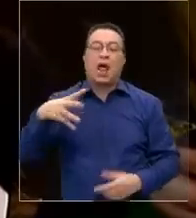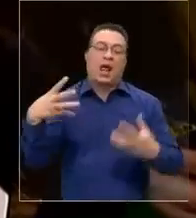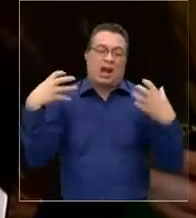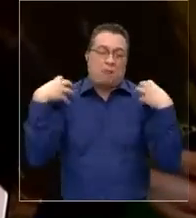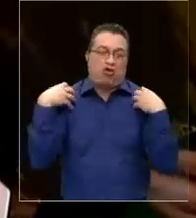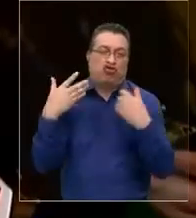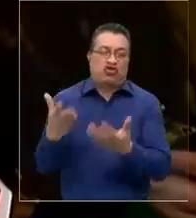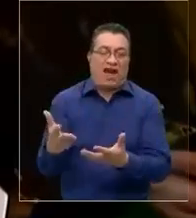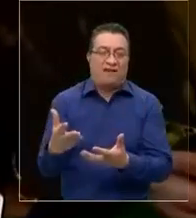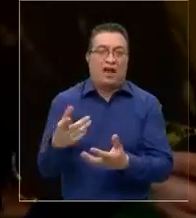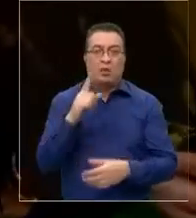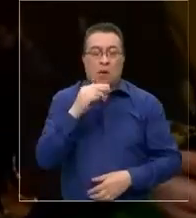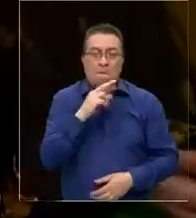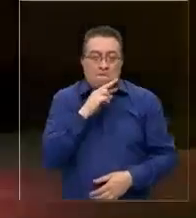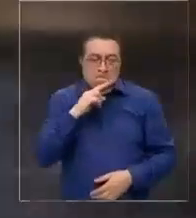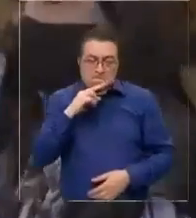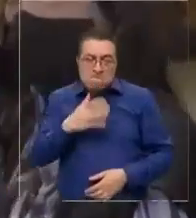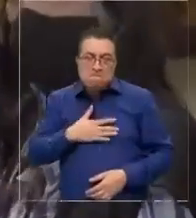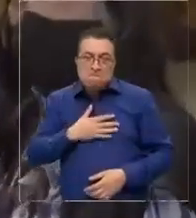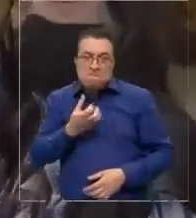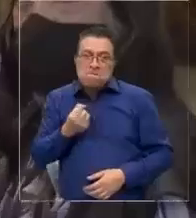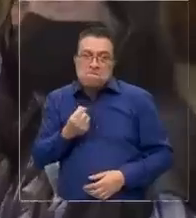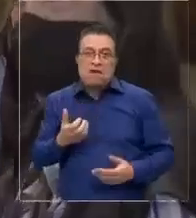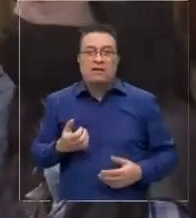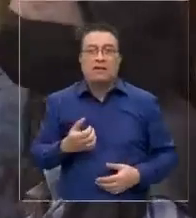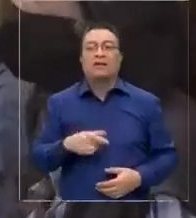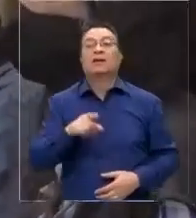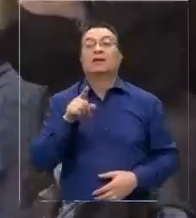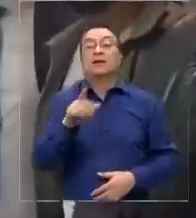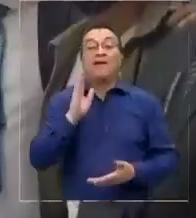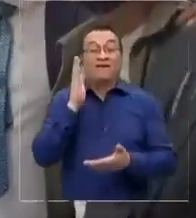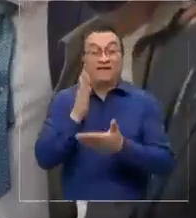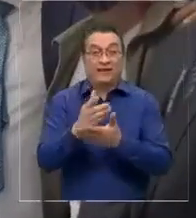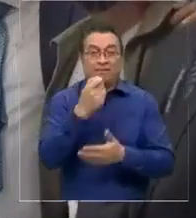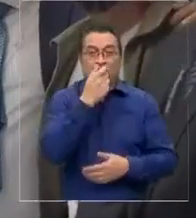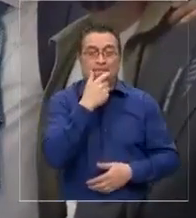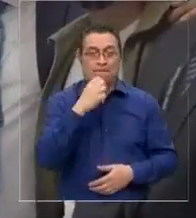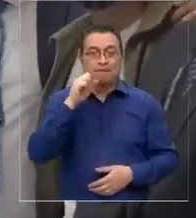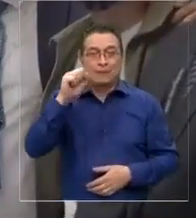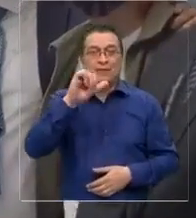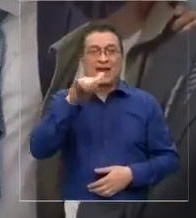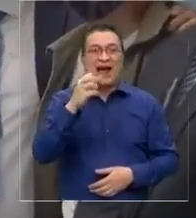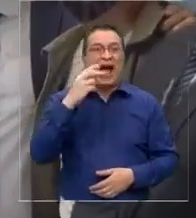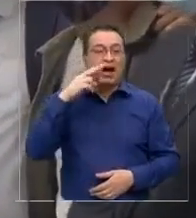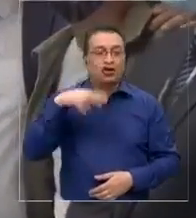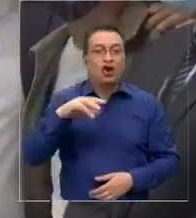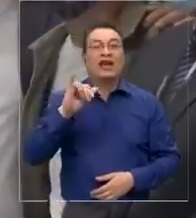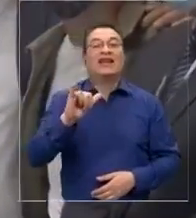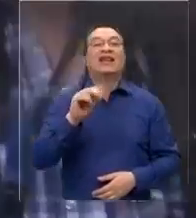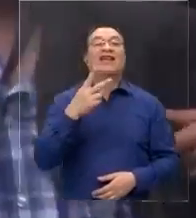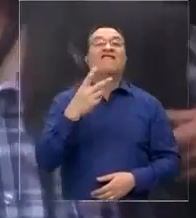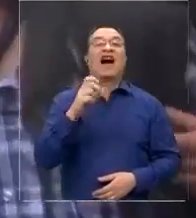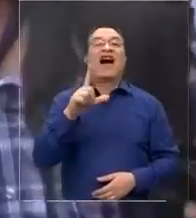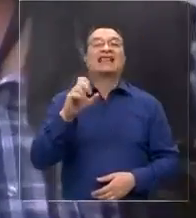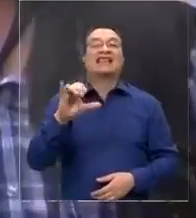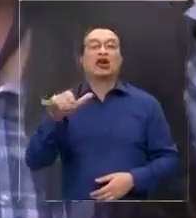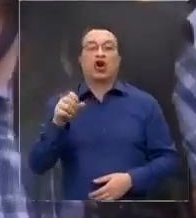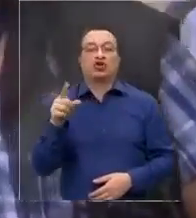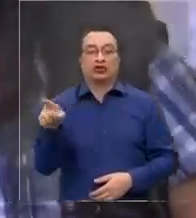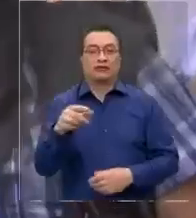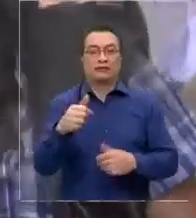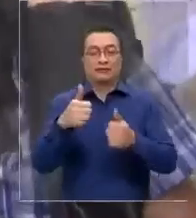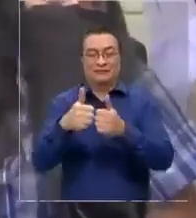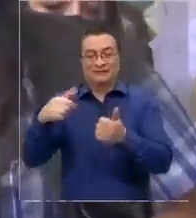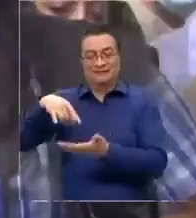irresponsables, son muy mezquinas. El fin de una etapa para Boric, Jackson y Vallejo, quienes se despiden de su labor